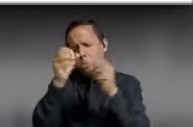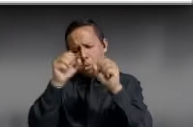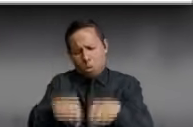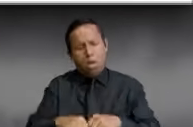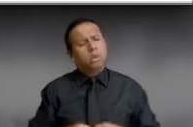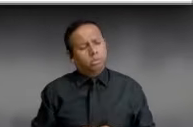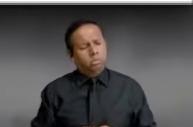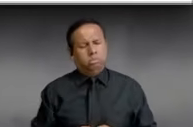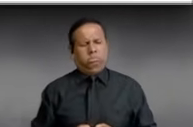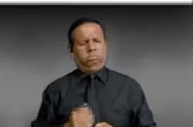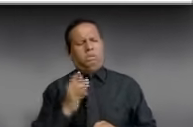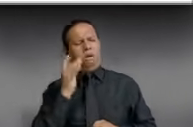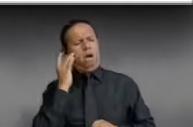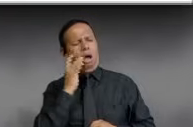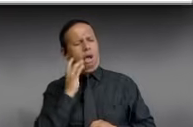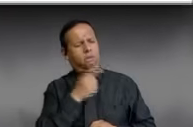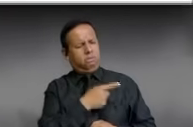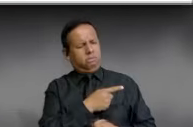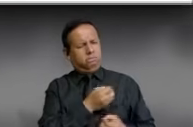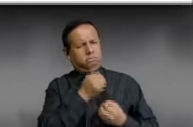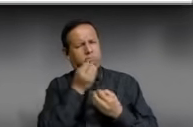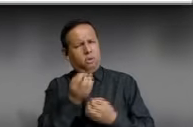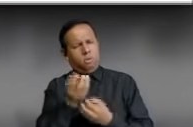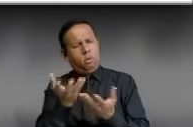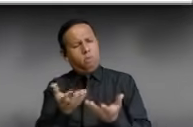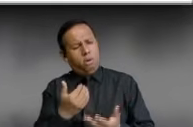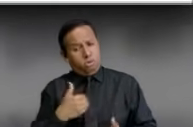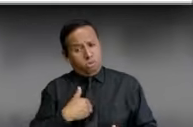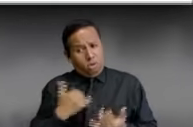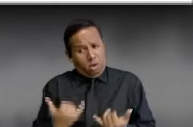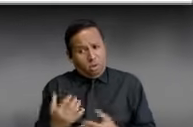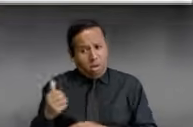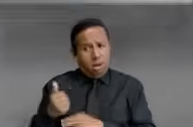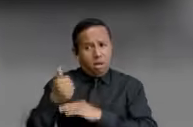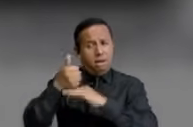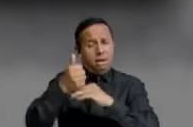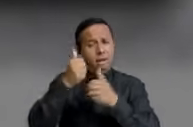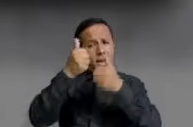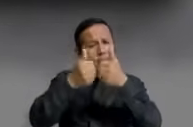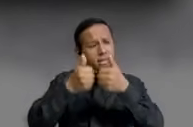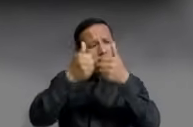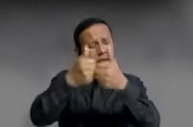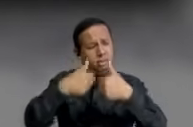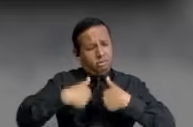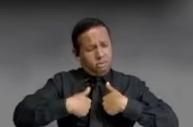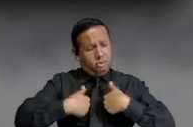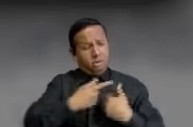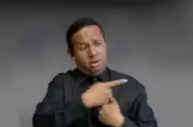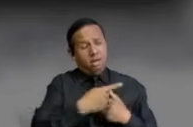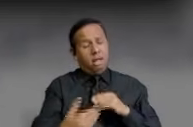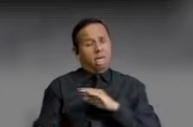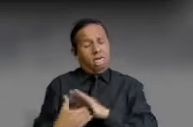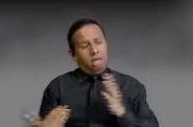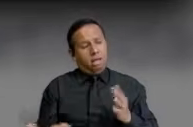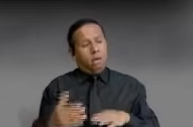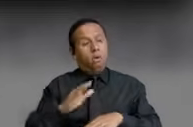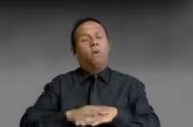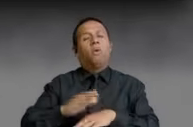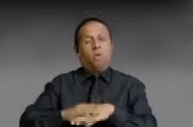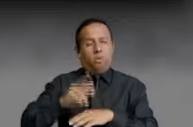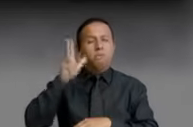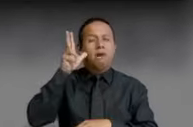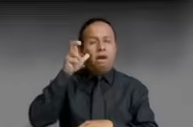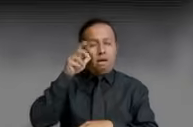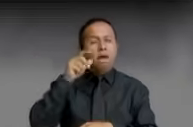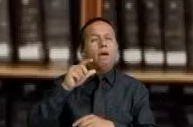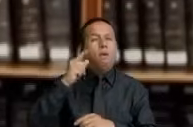sentirse extrañado que esta información se realice cuando es candidato a la presidencia y que es una venganza del correísmo a través de su mensajero